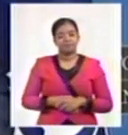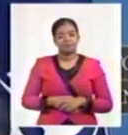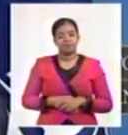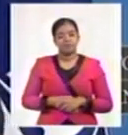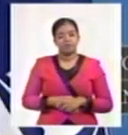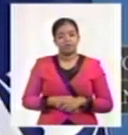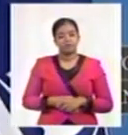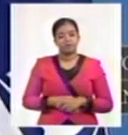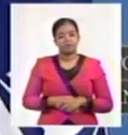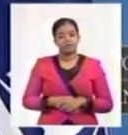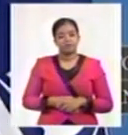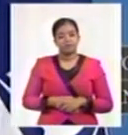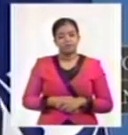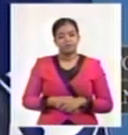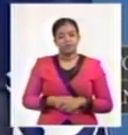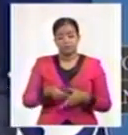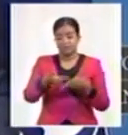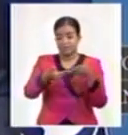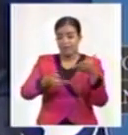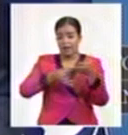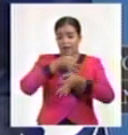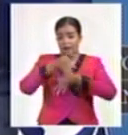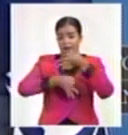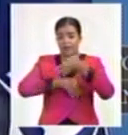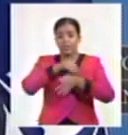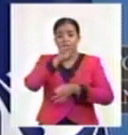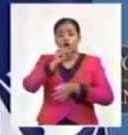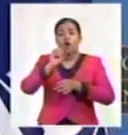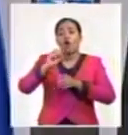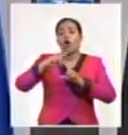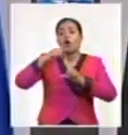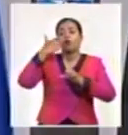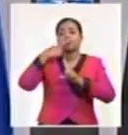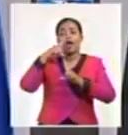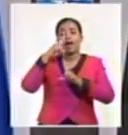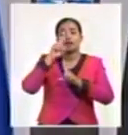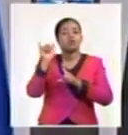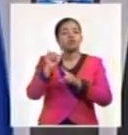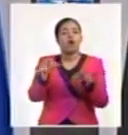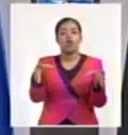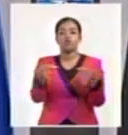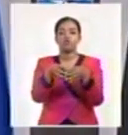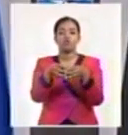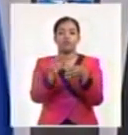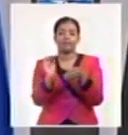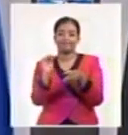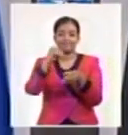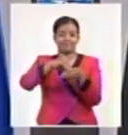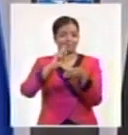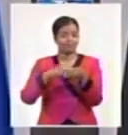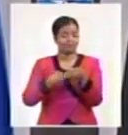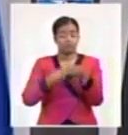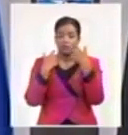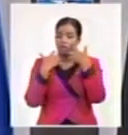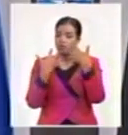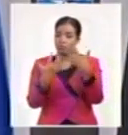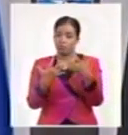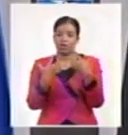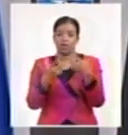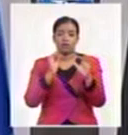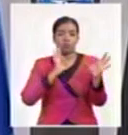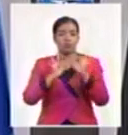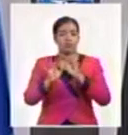Nuestra declaración deja claro que la OTAN sigue siendo la base de nuestra defensa colectiva y que sigue siendo esencial para la seguridad euroatlántica.